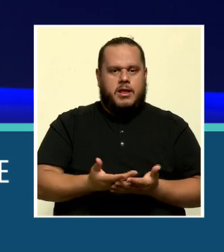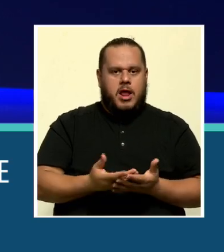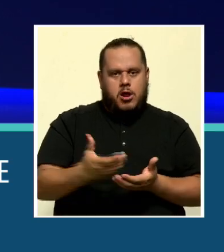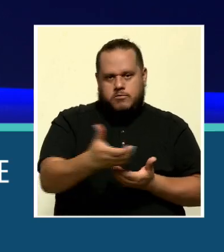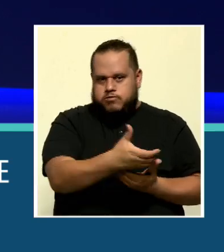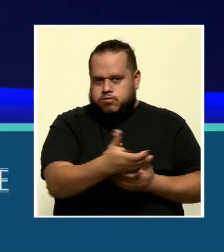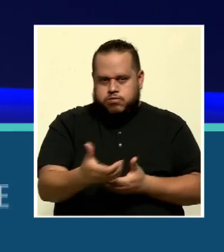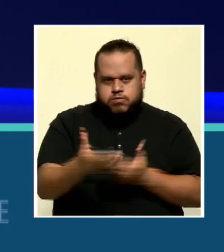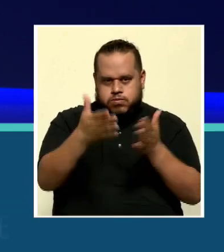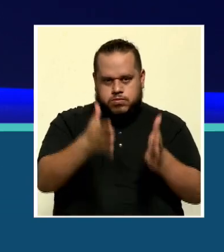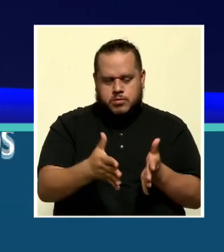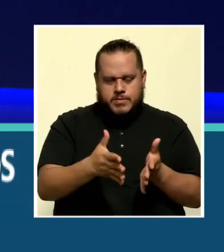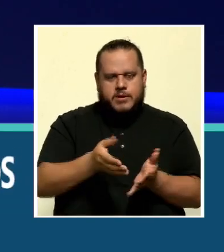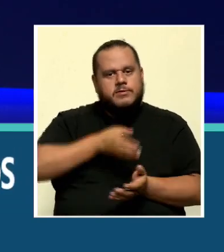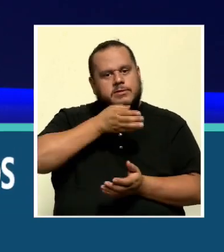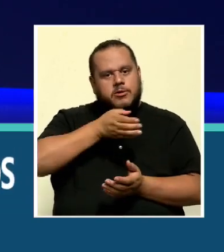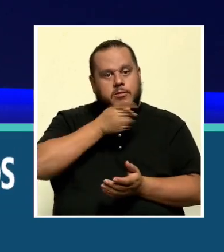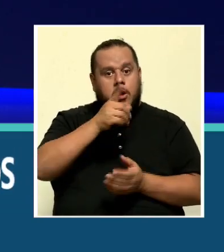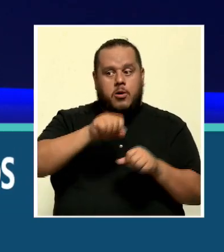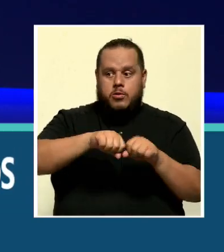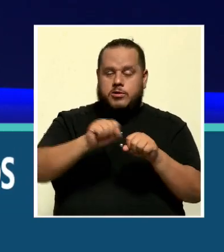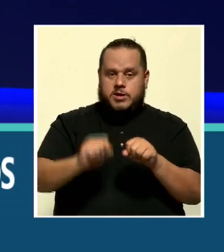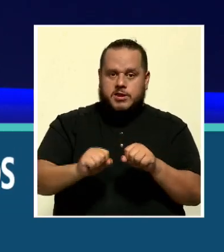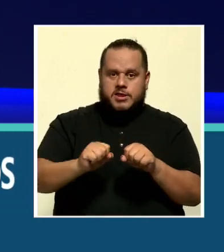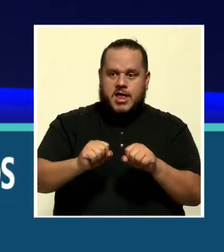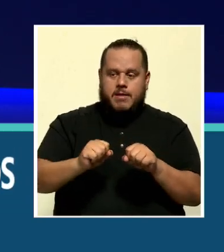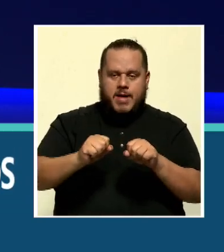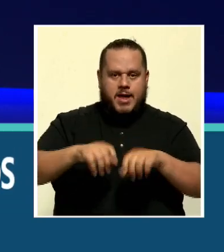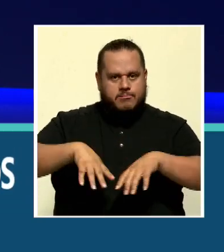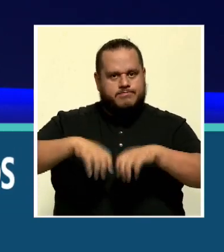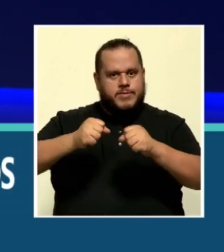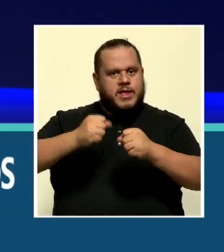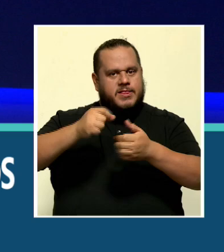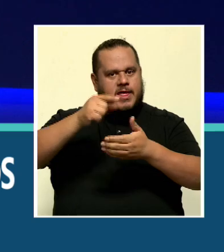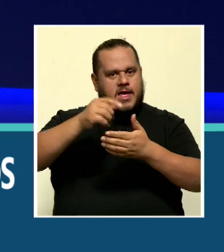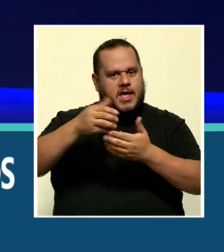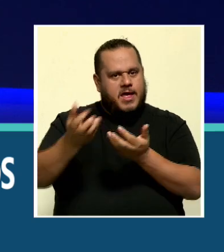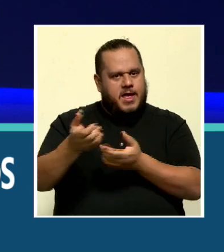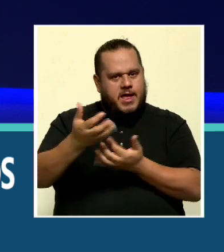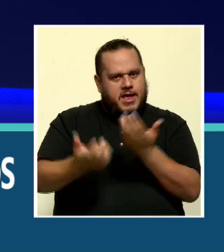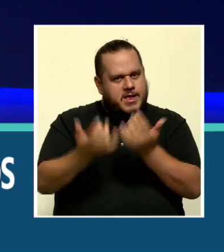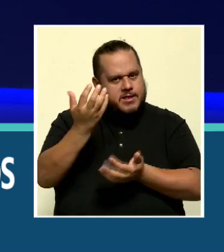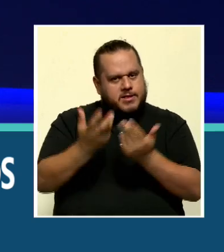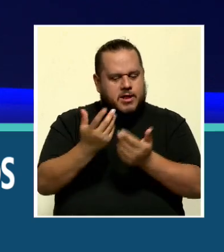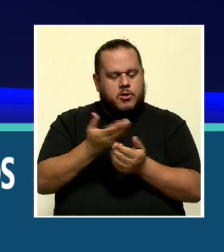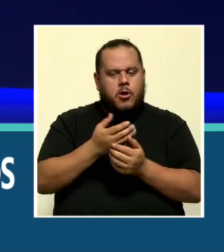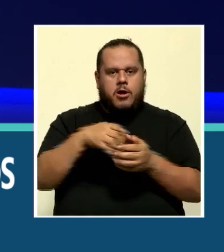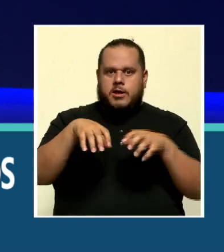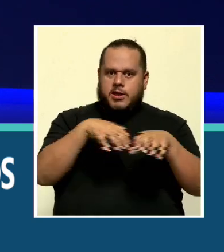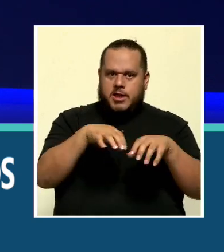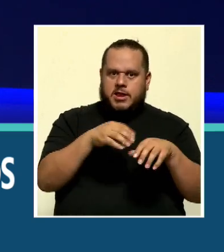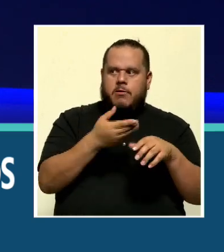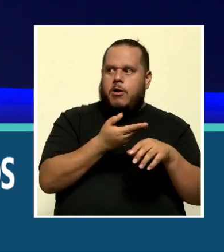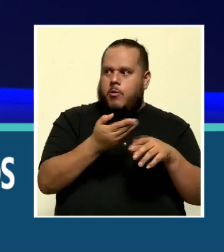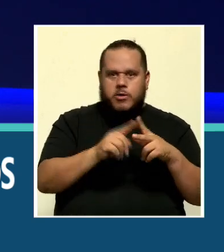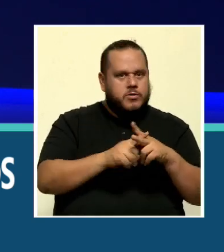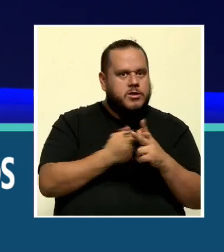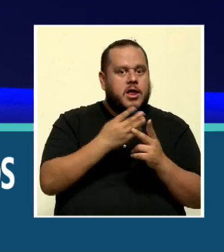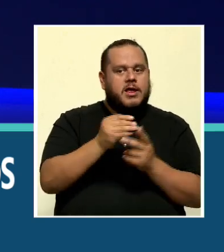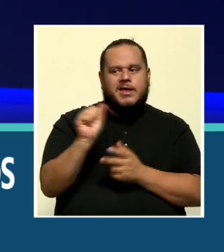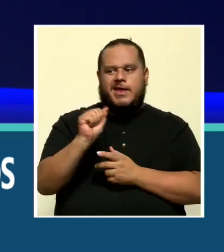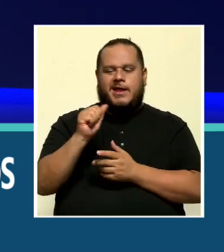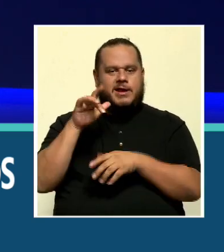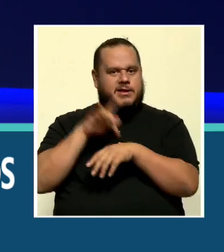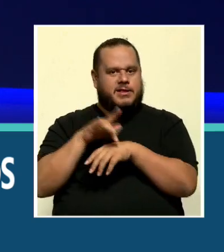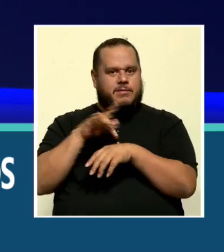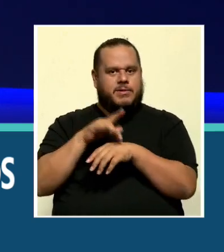Bomberos recomienda un sistema supresor de incendios que se activa apenas inician y un sistema de alerta